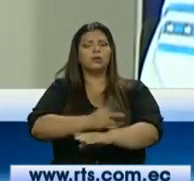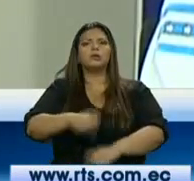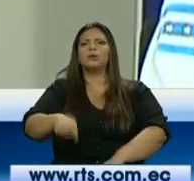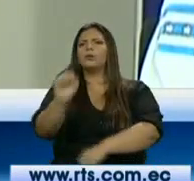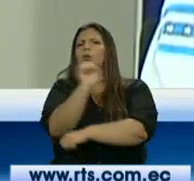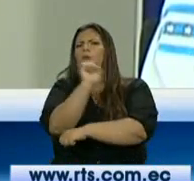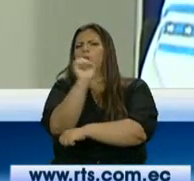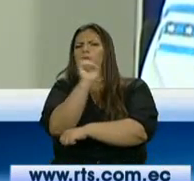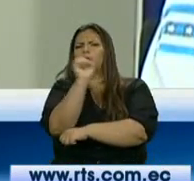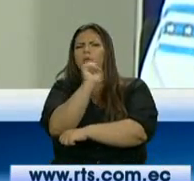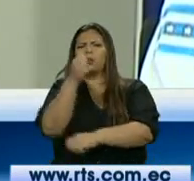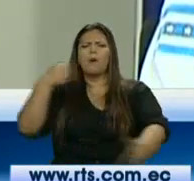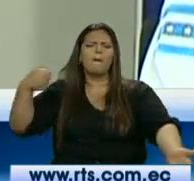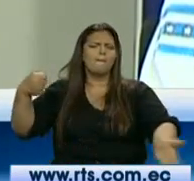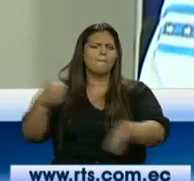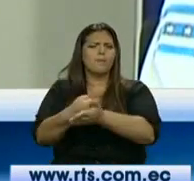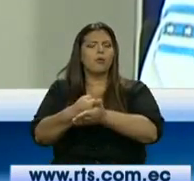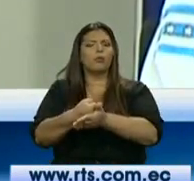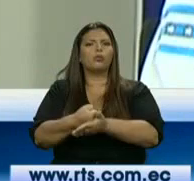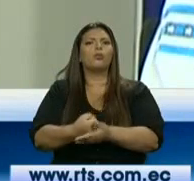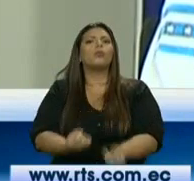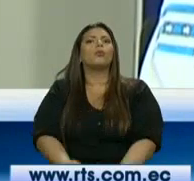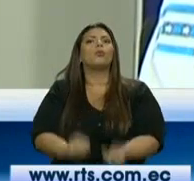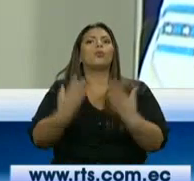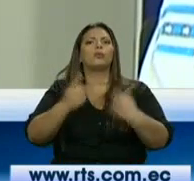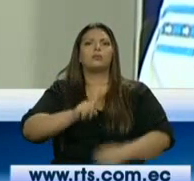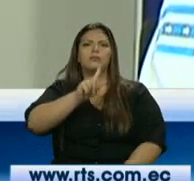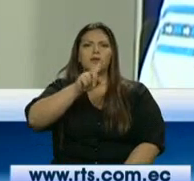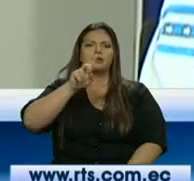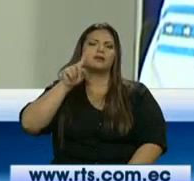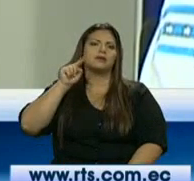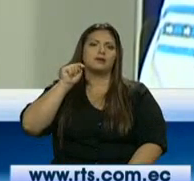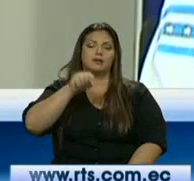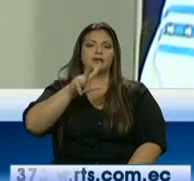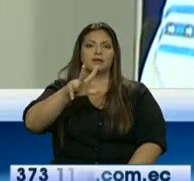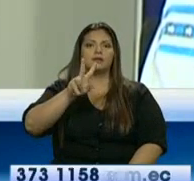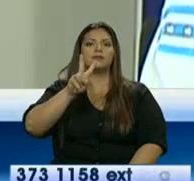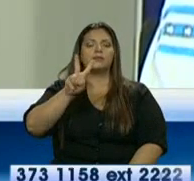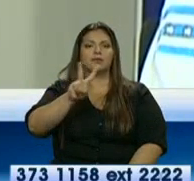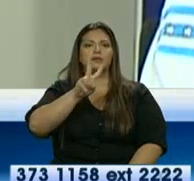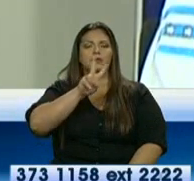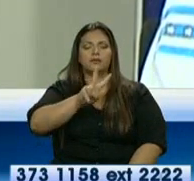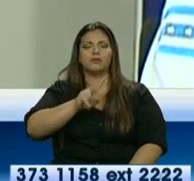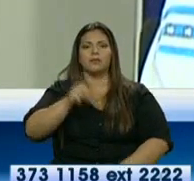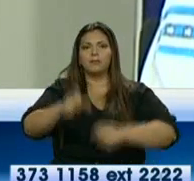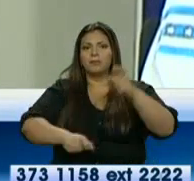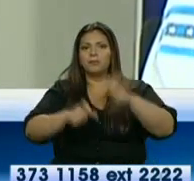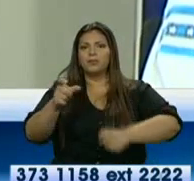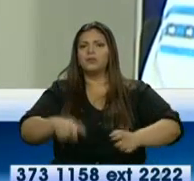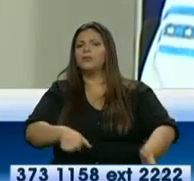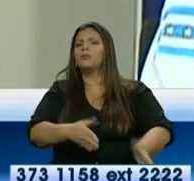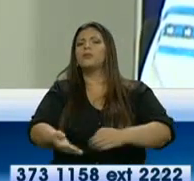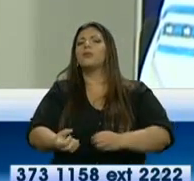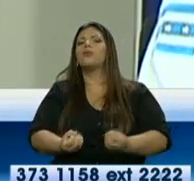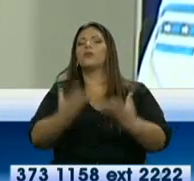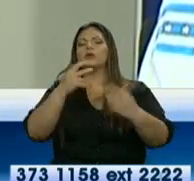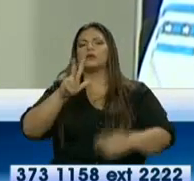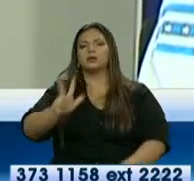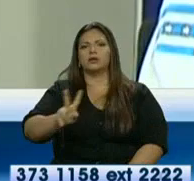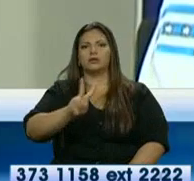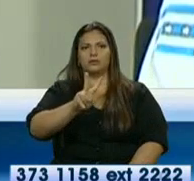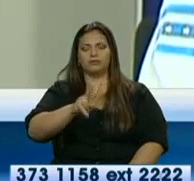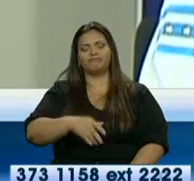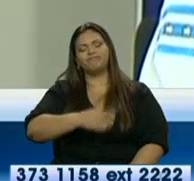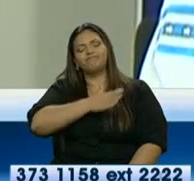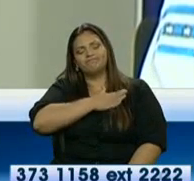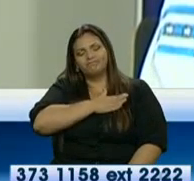de 1.322 accidentes. Con 32 personas fallecidas, lamentablemente.